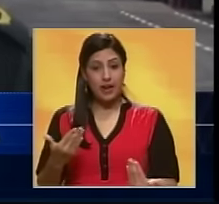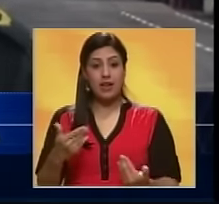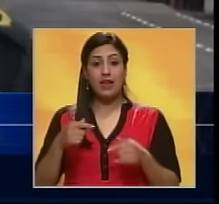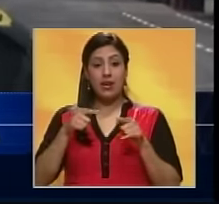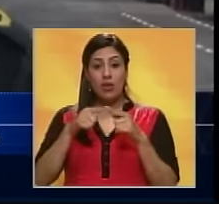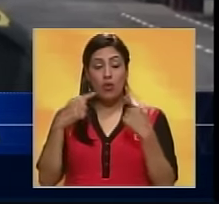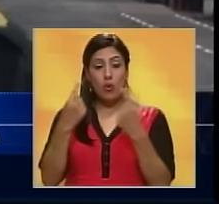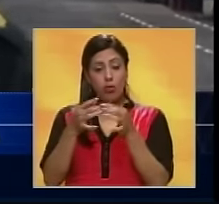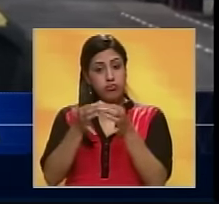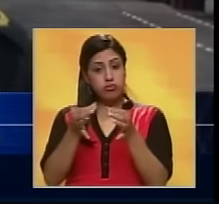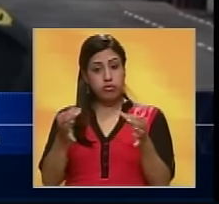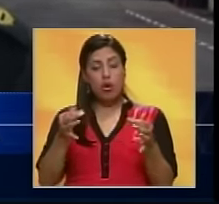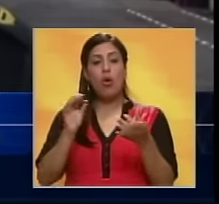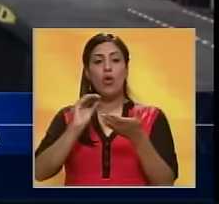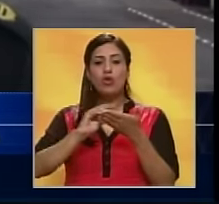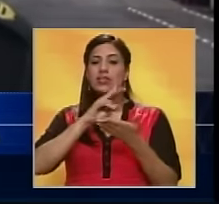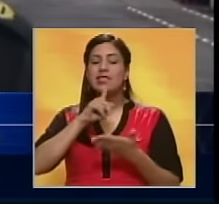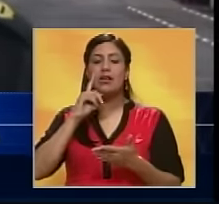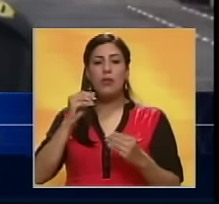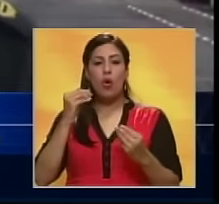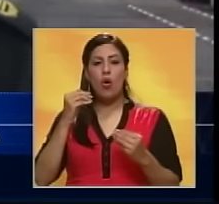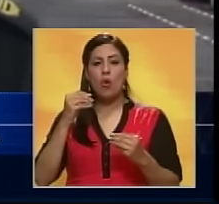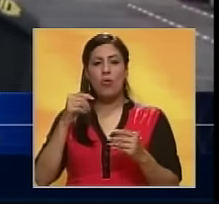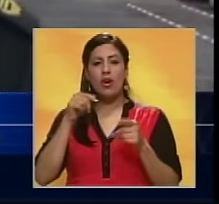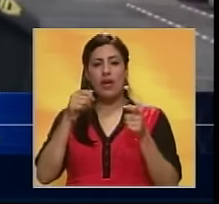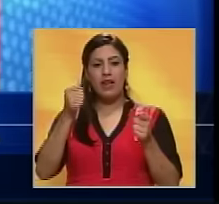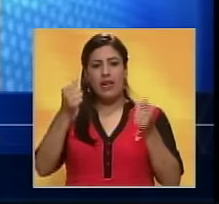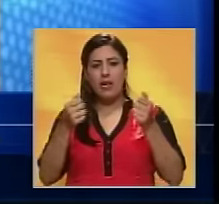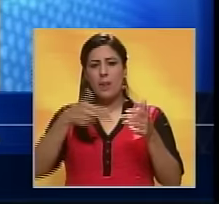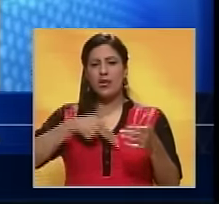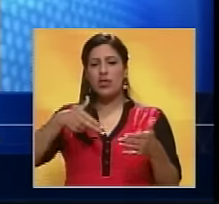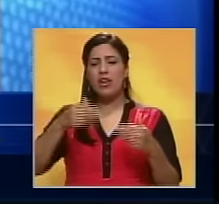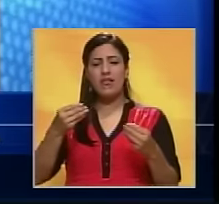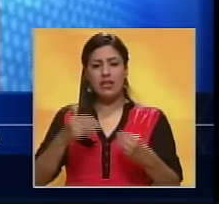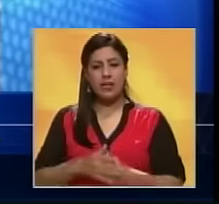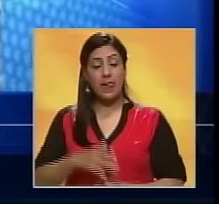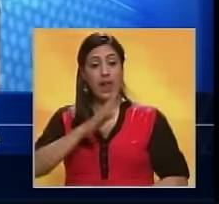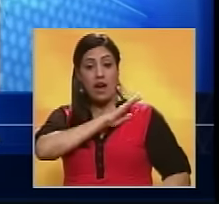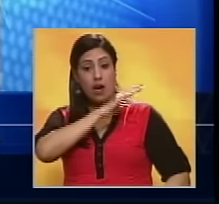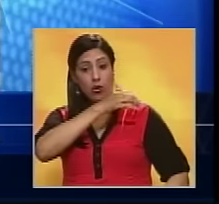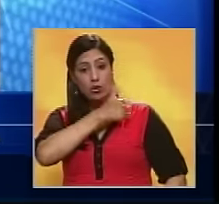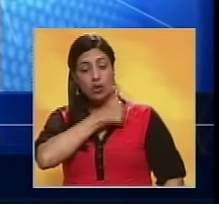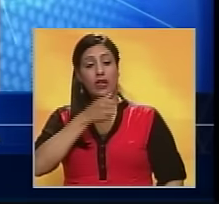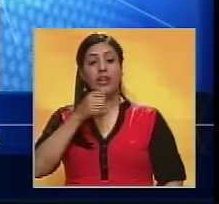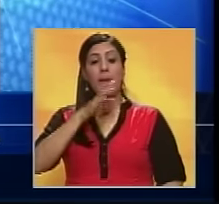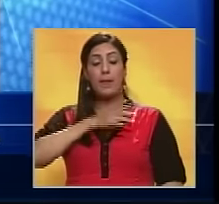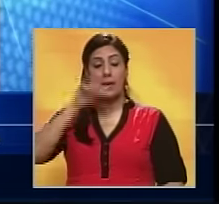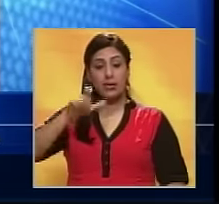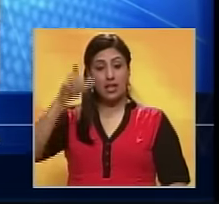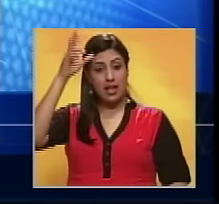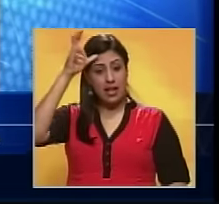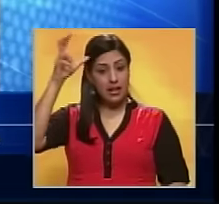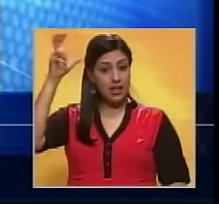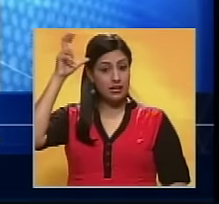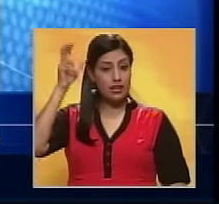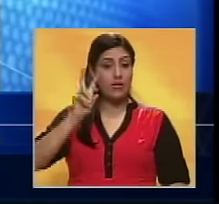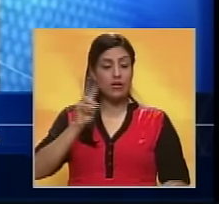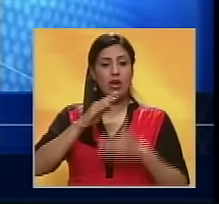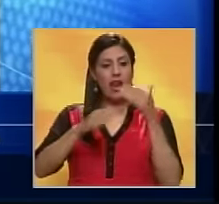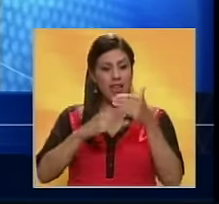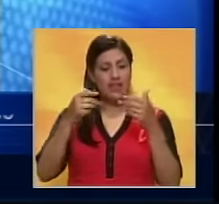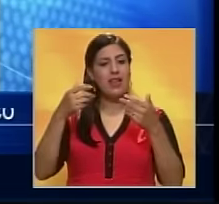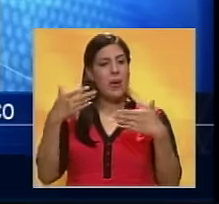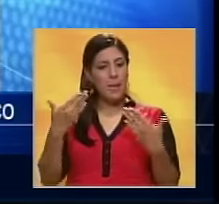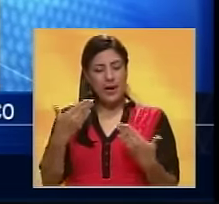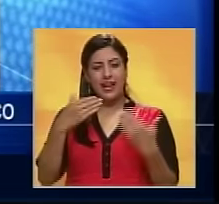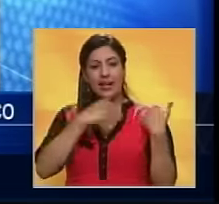el canal diplomático se defina qué se va a hacer con estas armas. De acuerdo con las autoridades, el cónsul de Venezuela en Riohacha adelanta los